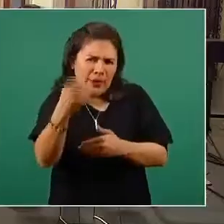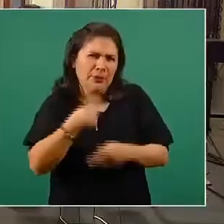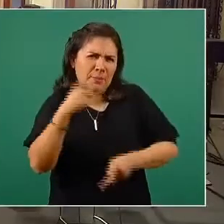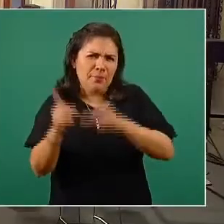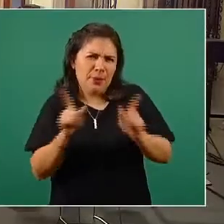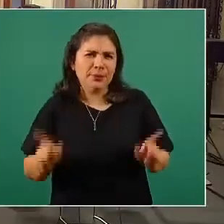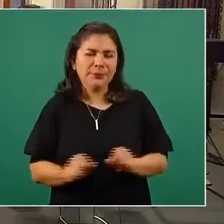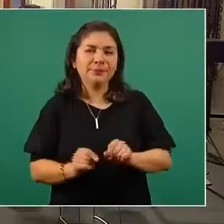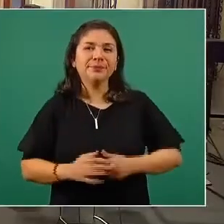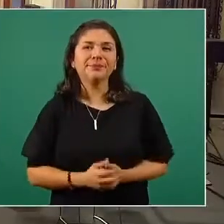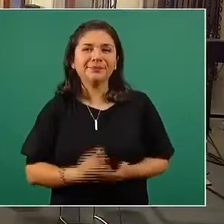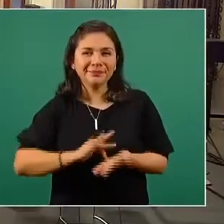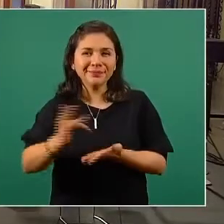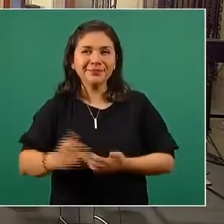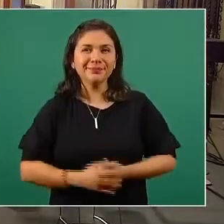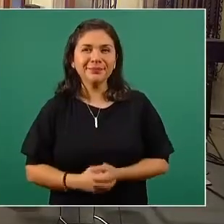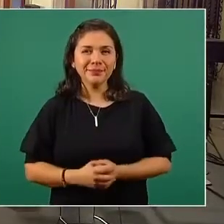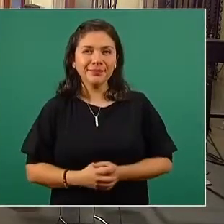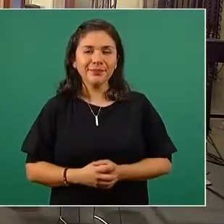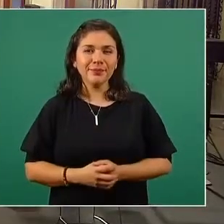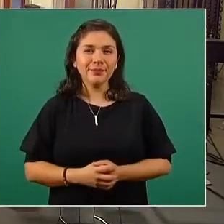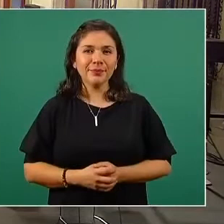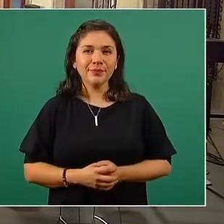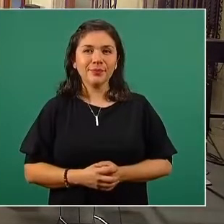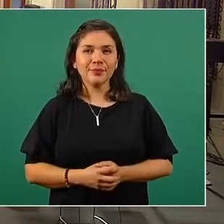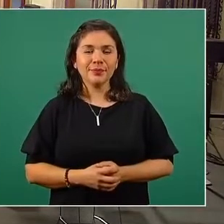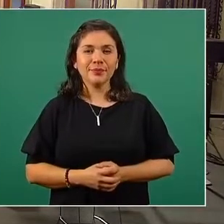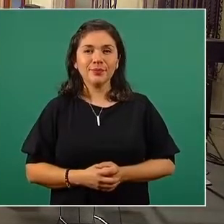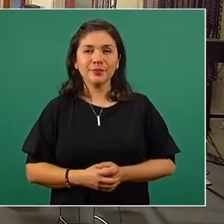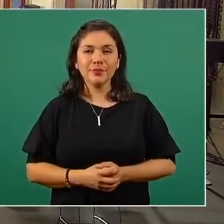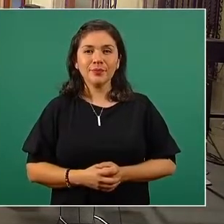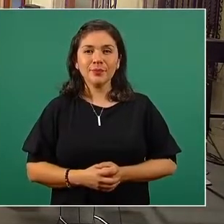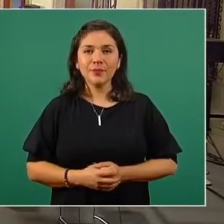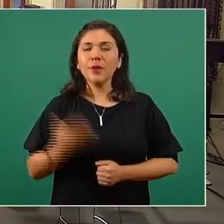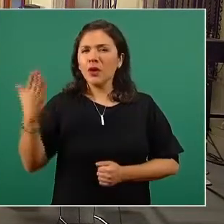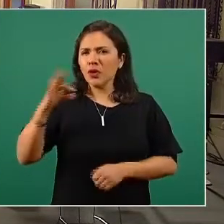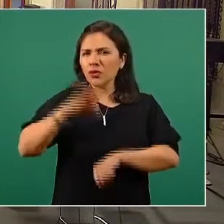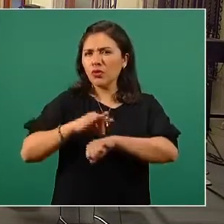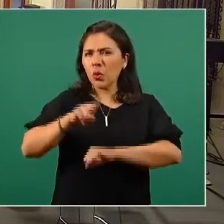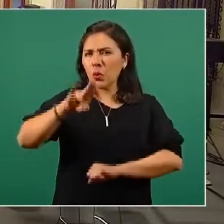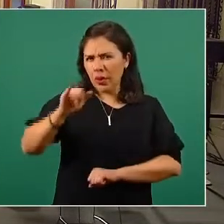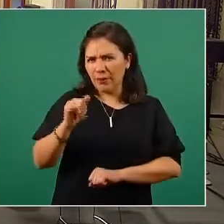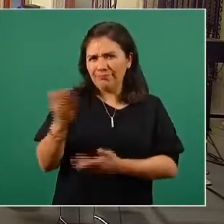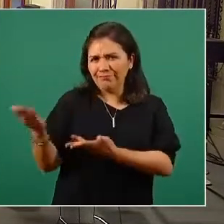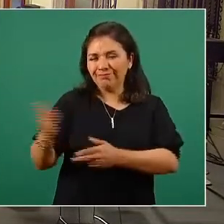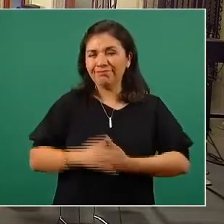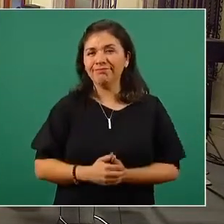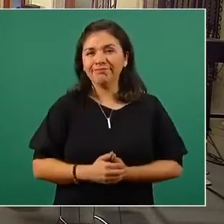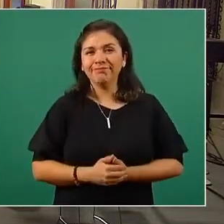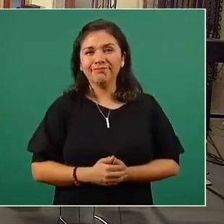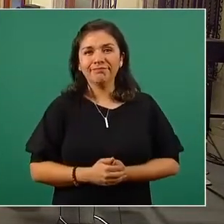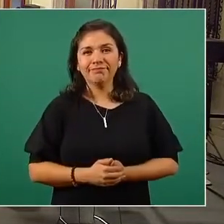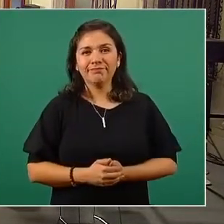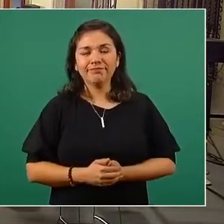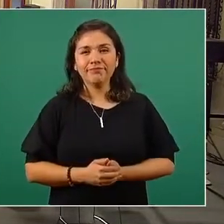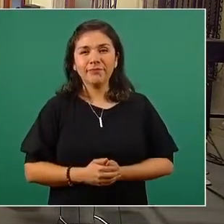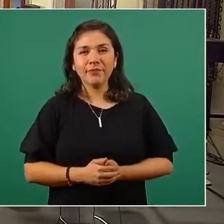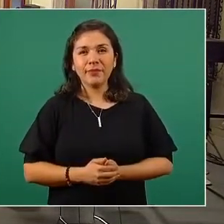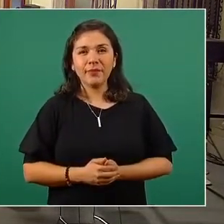las preguntas. Gracias. Doctor Ruy, adelante. Muchas gracias. Si me